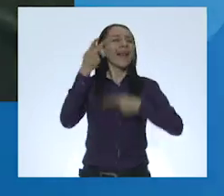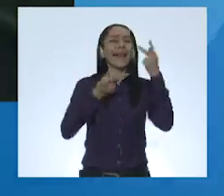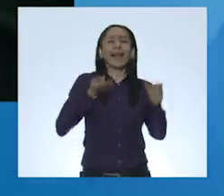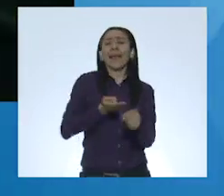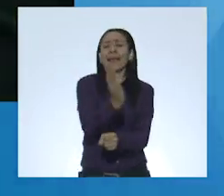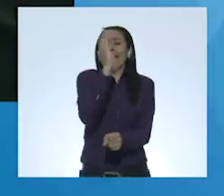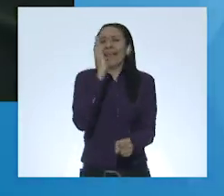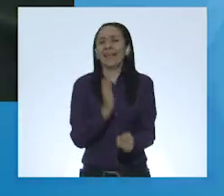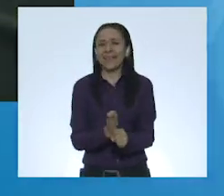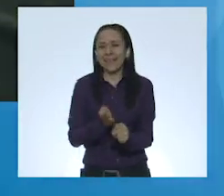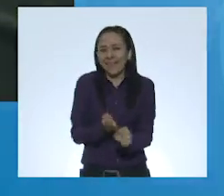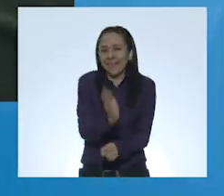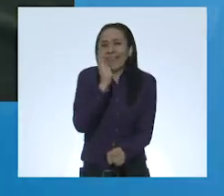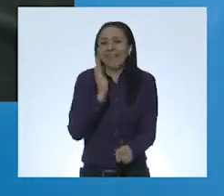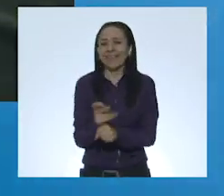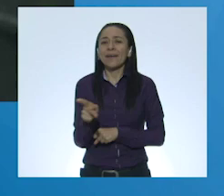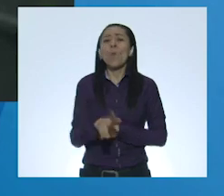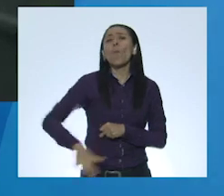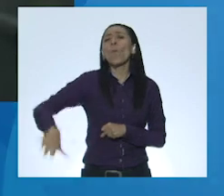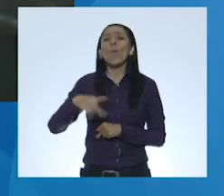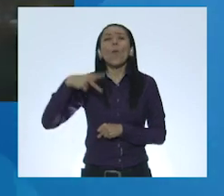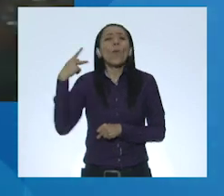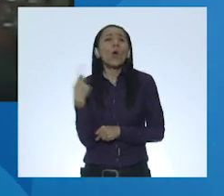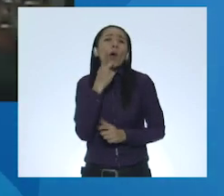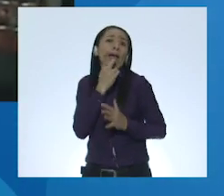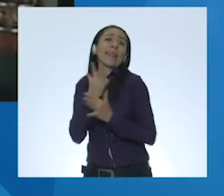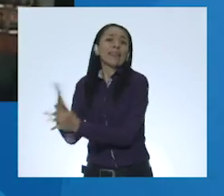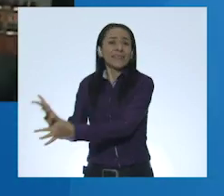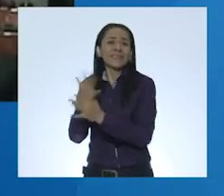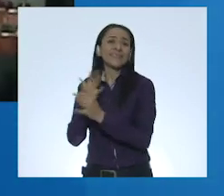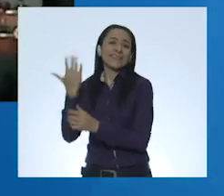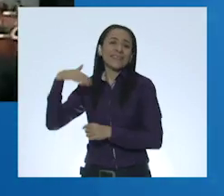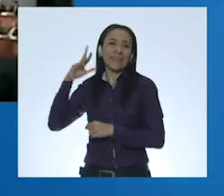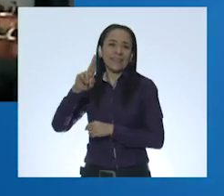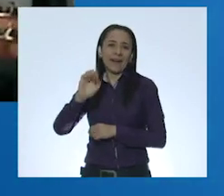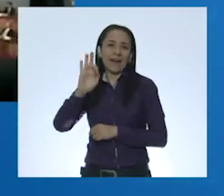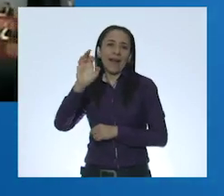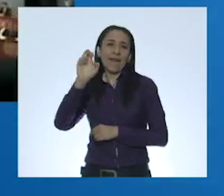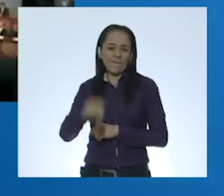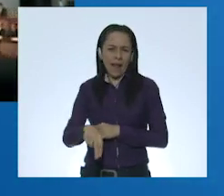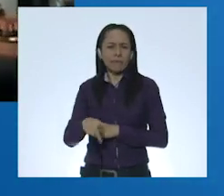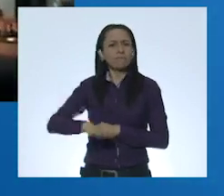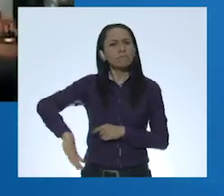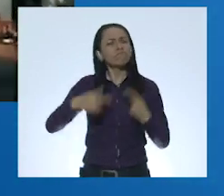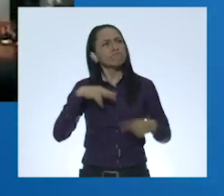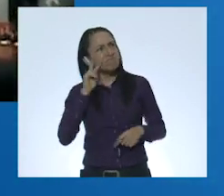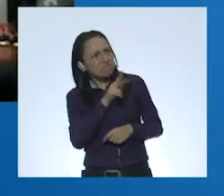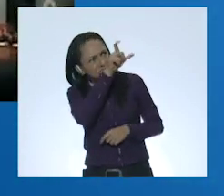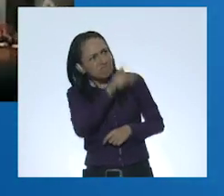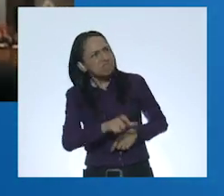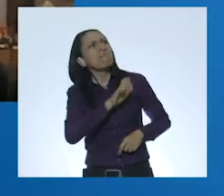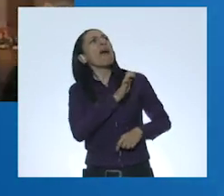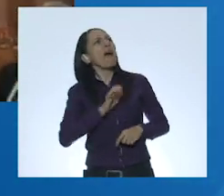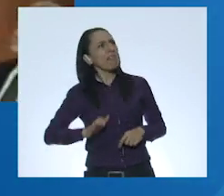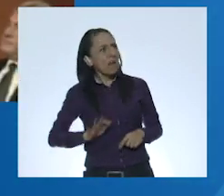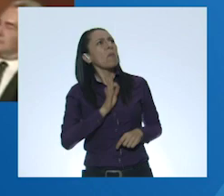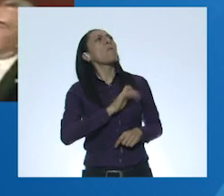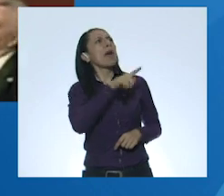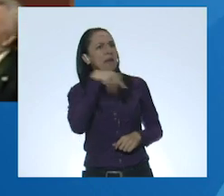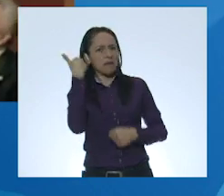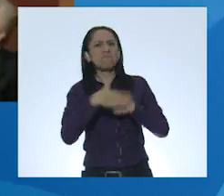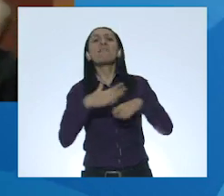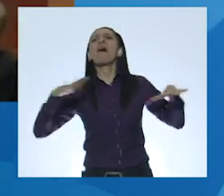expresiones populares. Todo esto ayudó a que Fox fuera visto como el candidato del cambio. Incluso